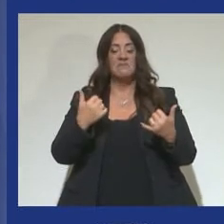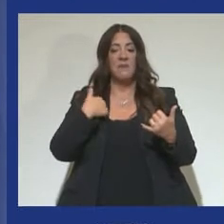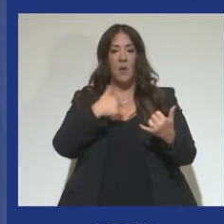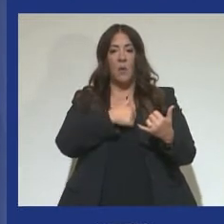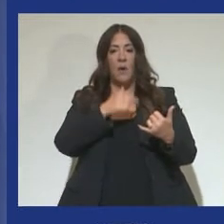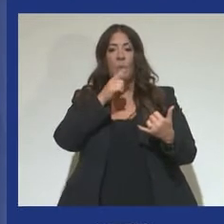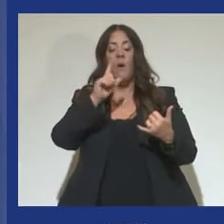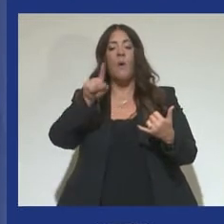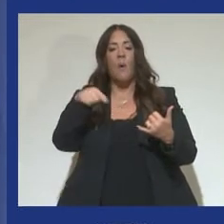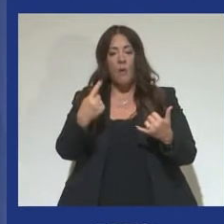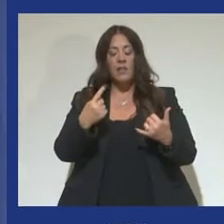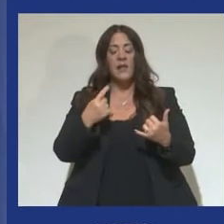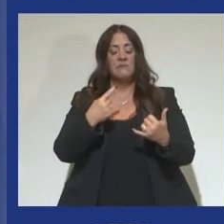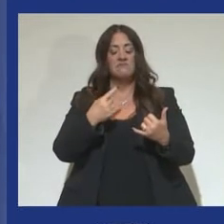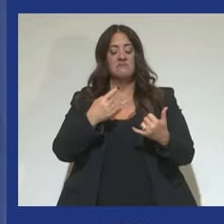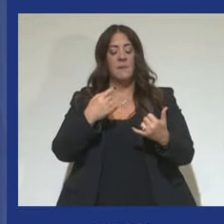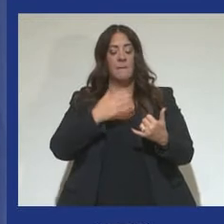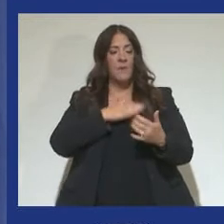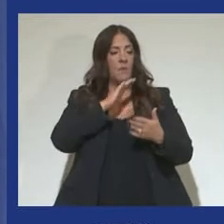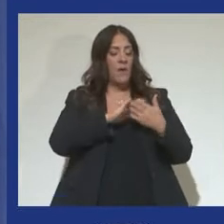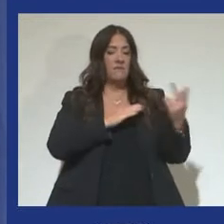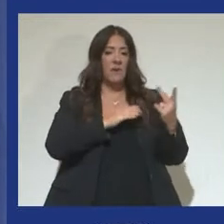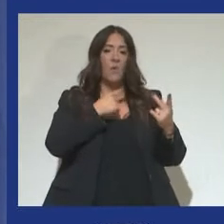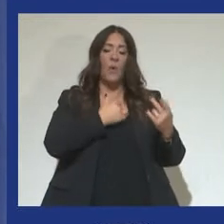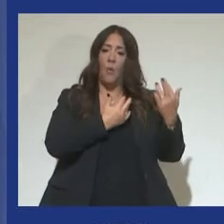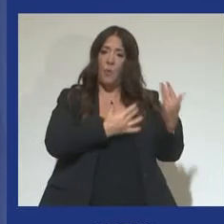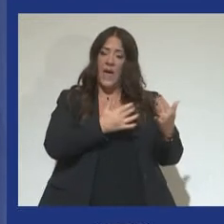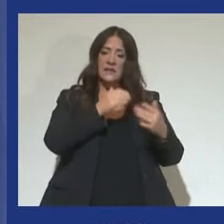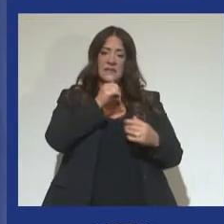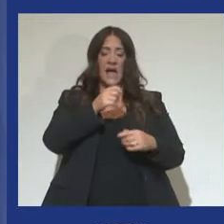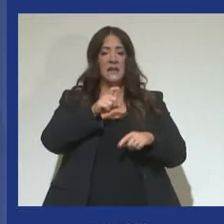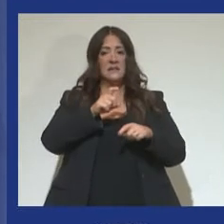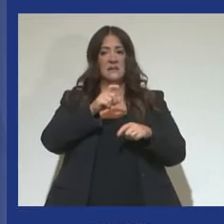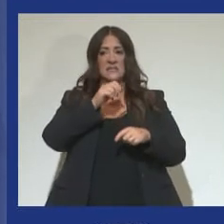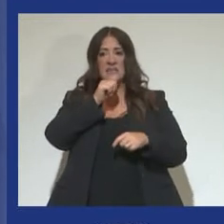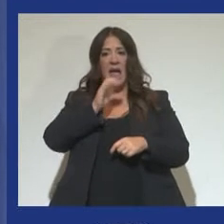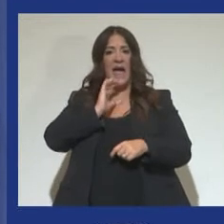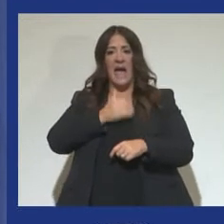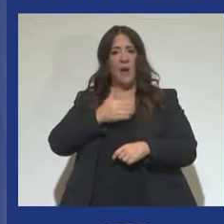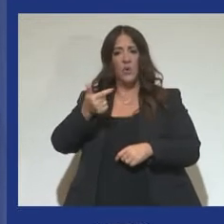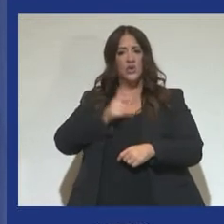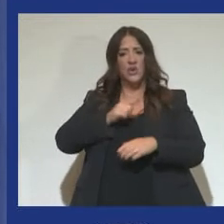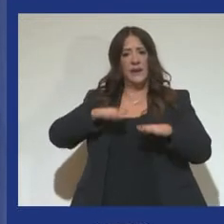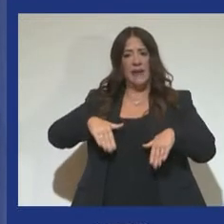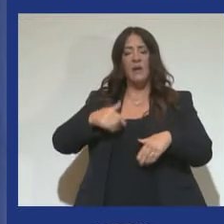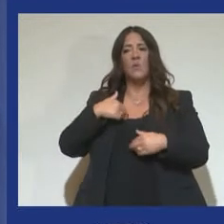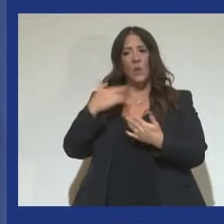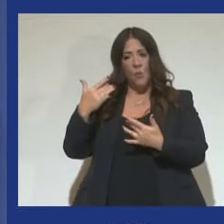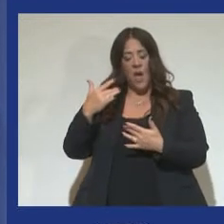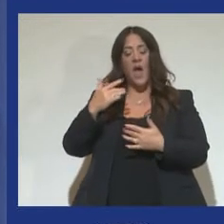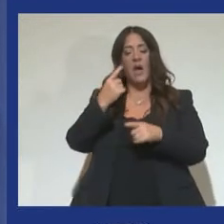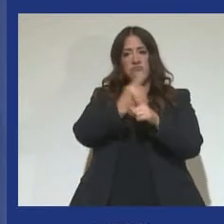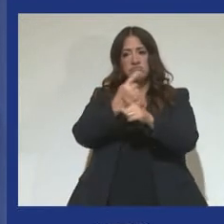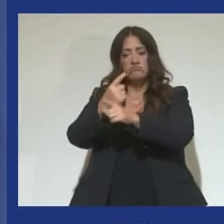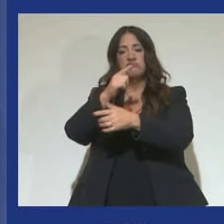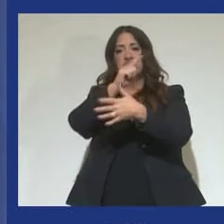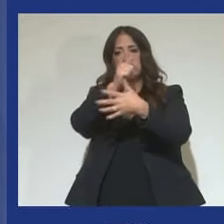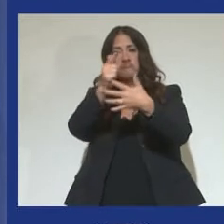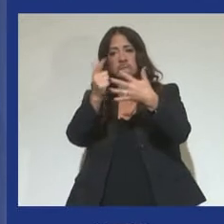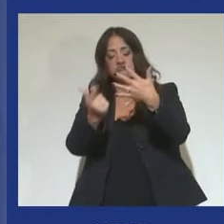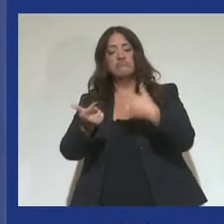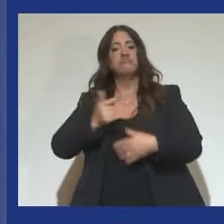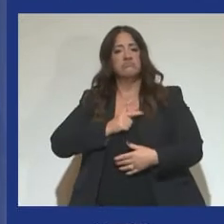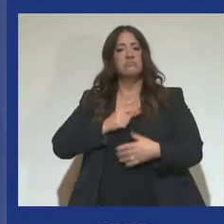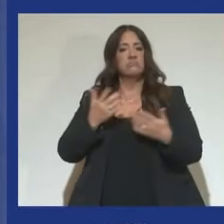la extraeremos hasta que sea mi turno obviamente y donde sea que estemos en la edad que nos toca y vulnerabilidad que hemos publicado